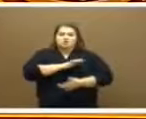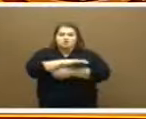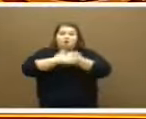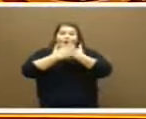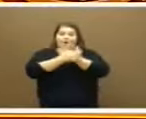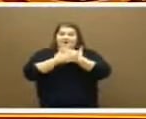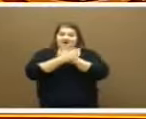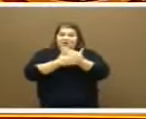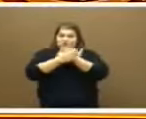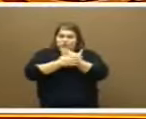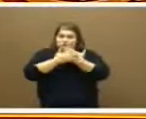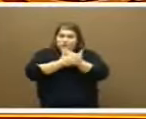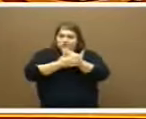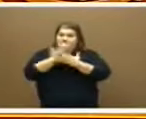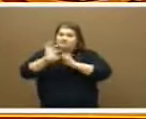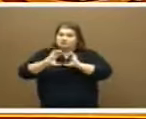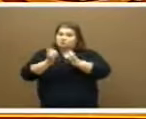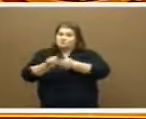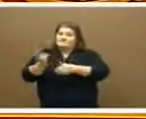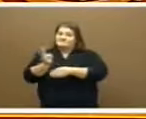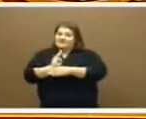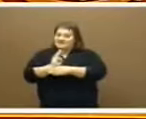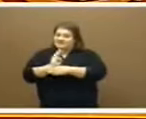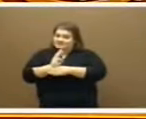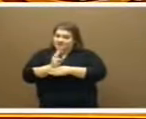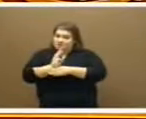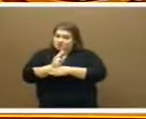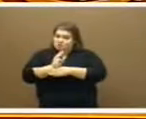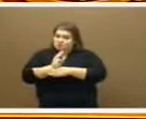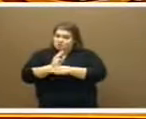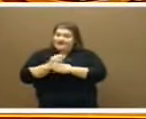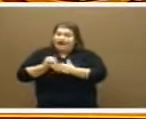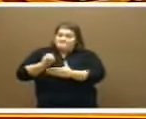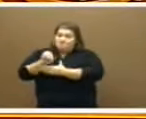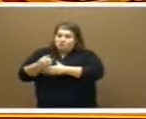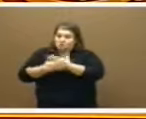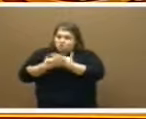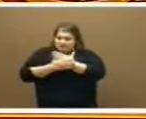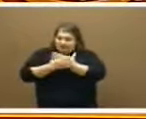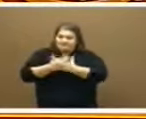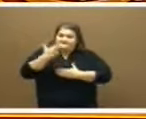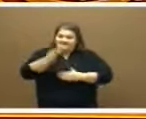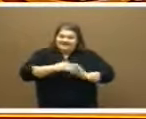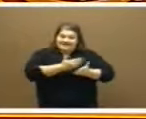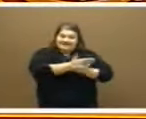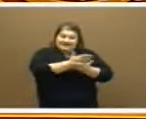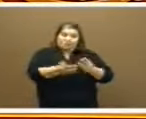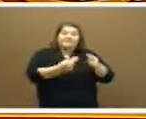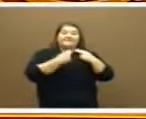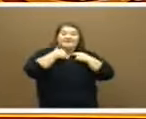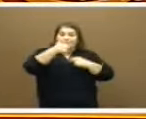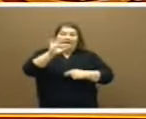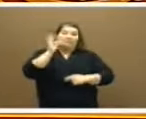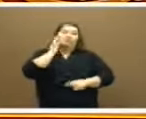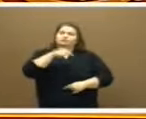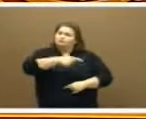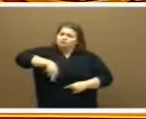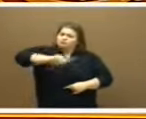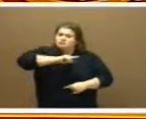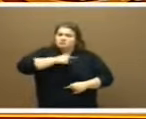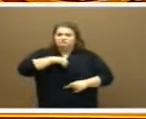Gobierno, en las manos del grupo parlamentario que sustenta al Gobierno y en la mano del resto de los diputados y diputadas,